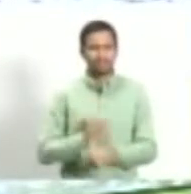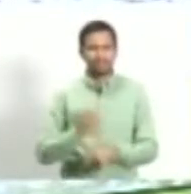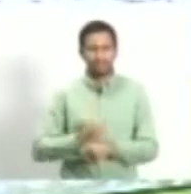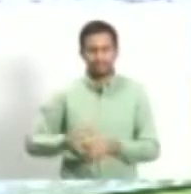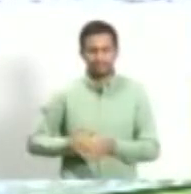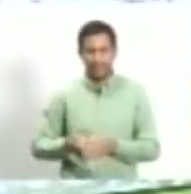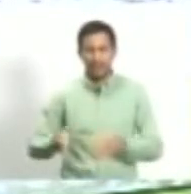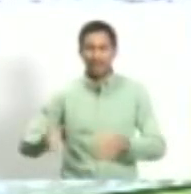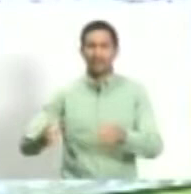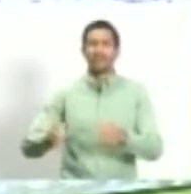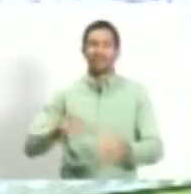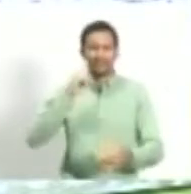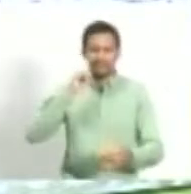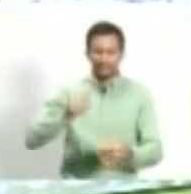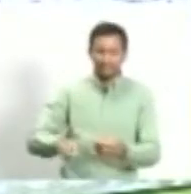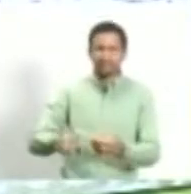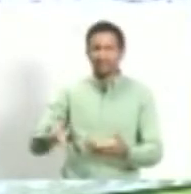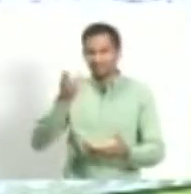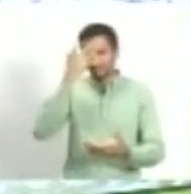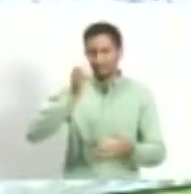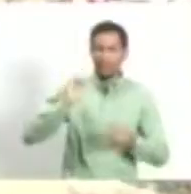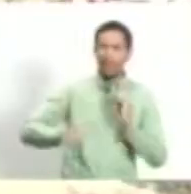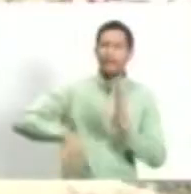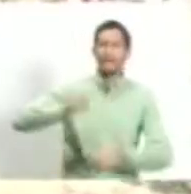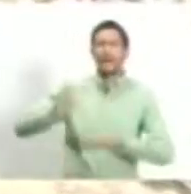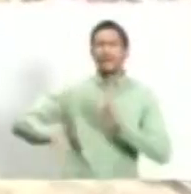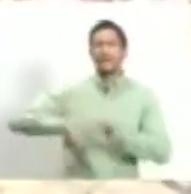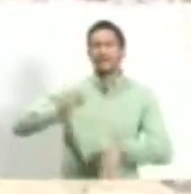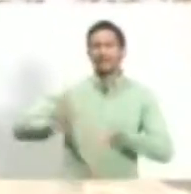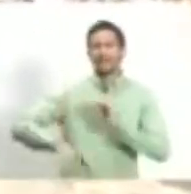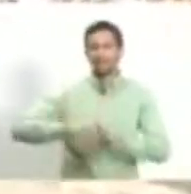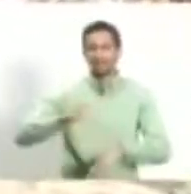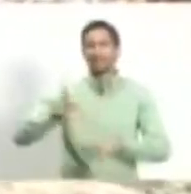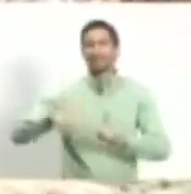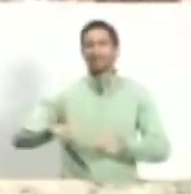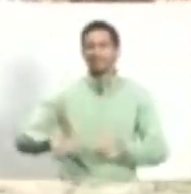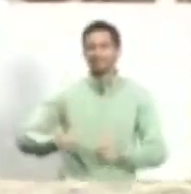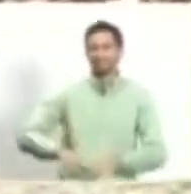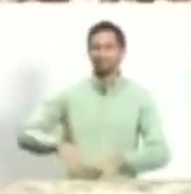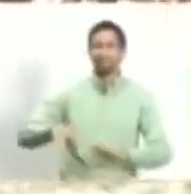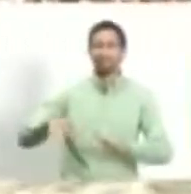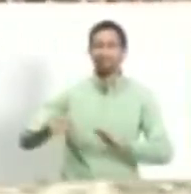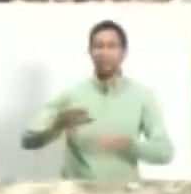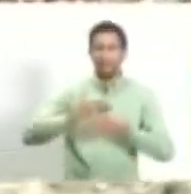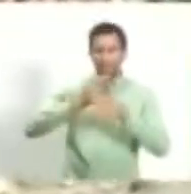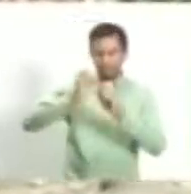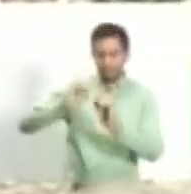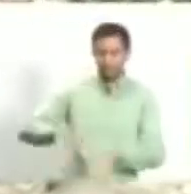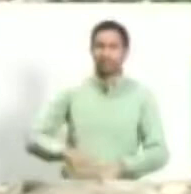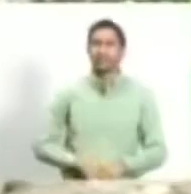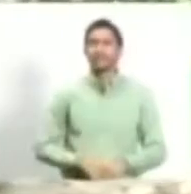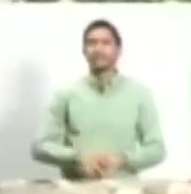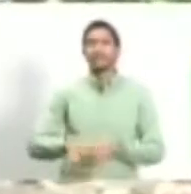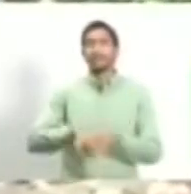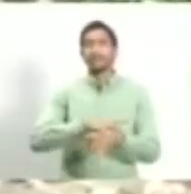afluente es un botadero de basuras y escombros. Las noticias llegó hasta el punto más crítico del caño de la Ullama. Estamos